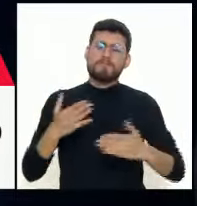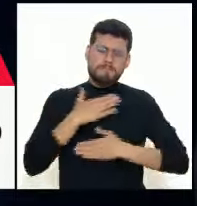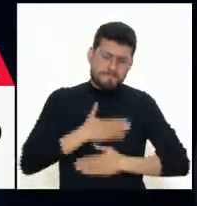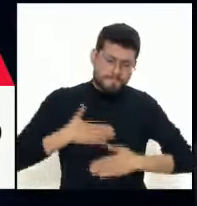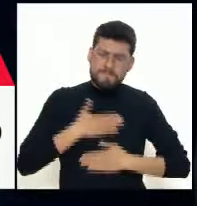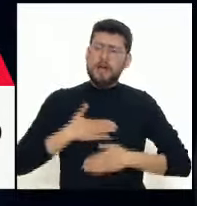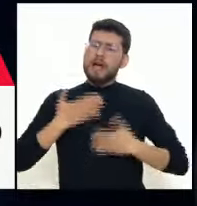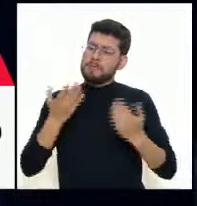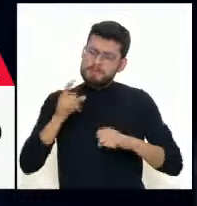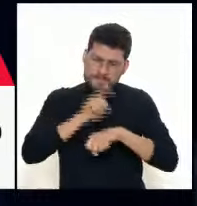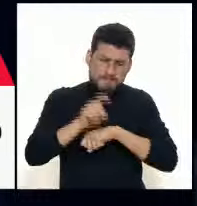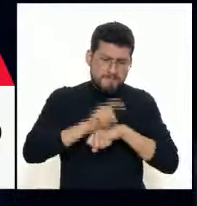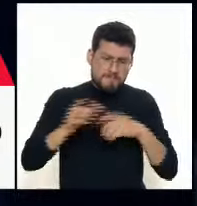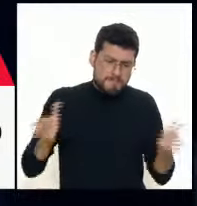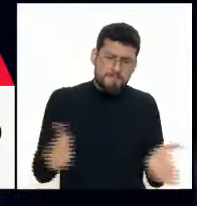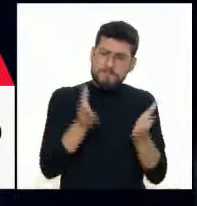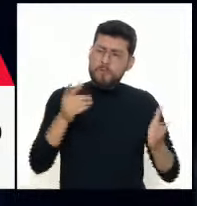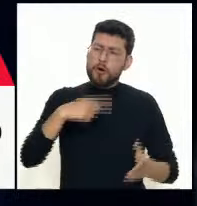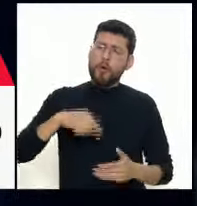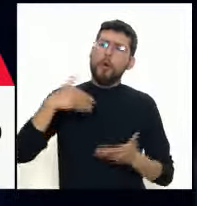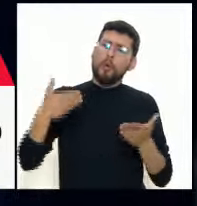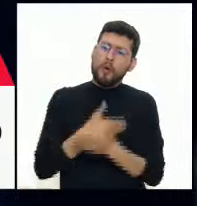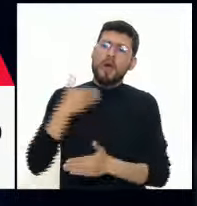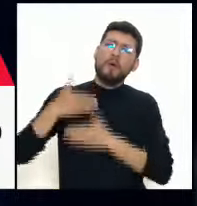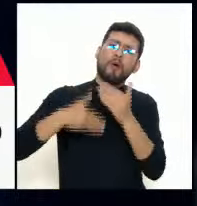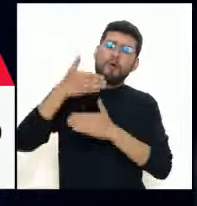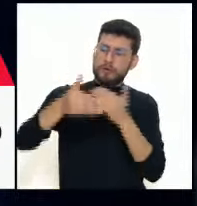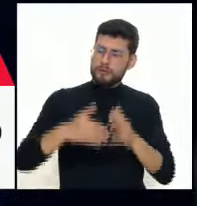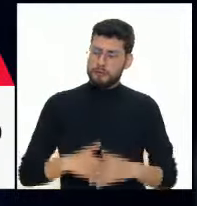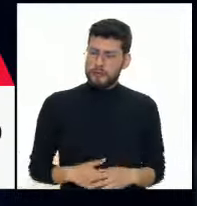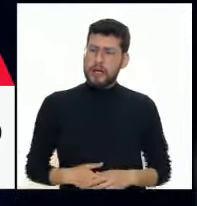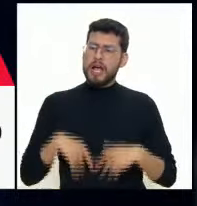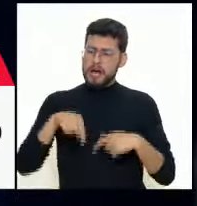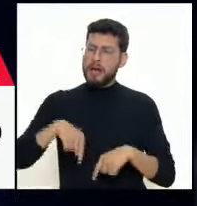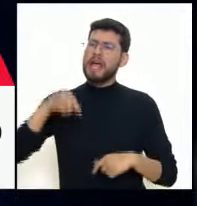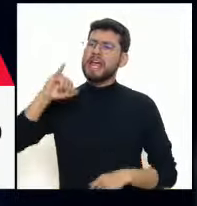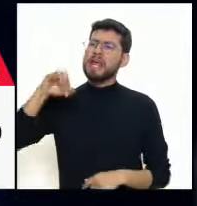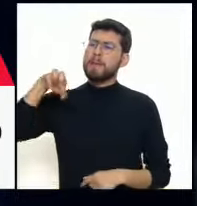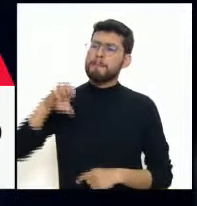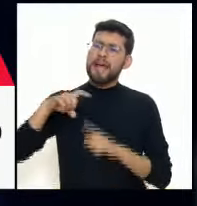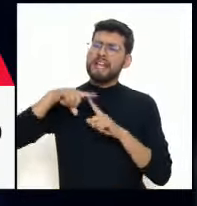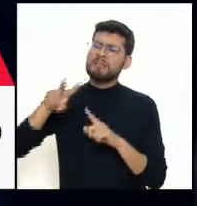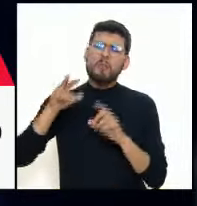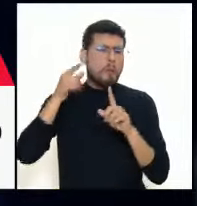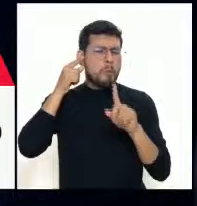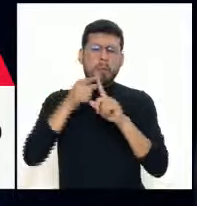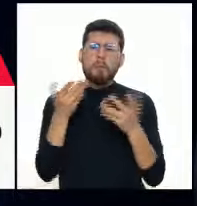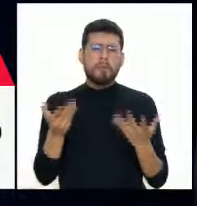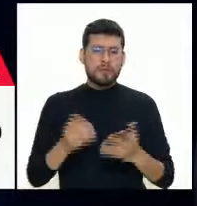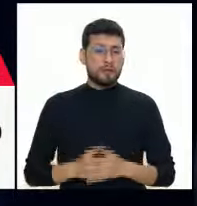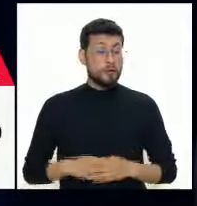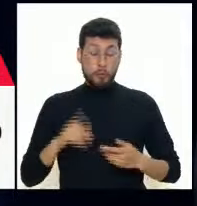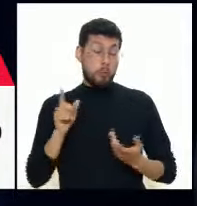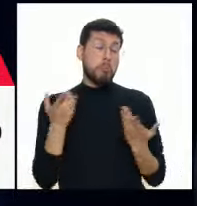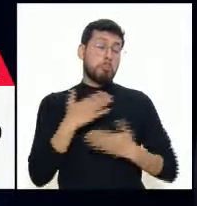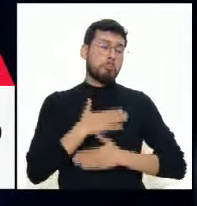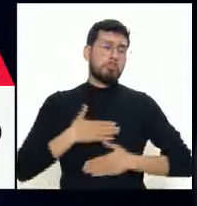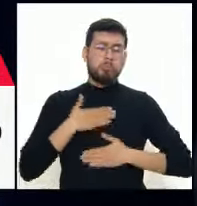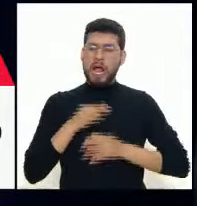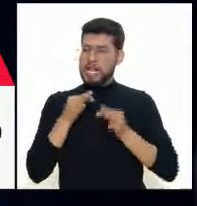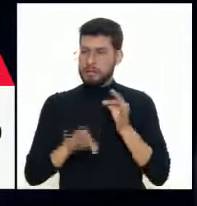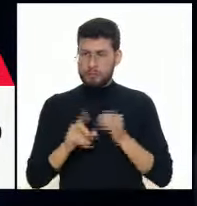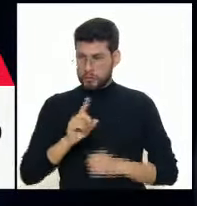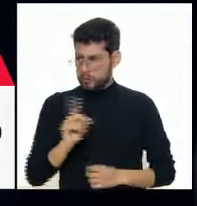entretener e inspirar a nuestra nueva generación. El propósito de Canal IP va más allá del simple